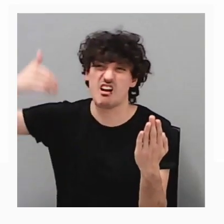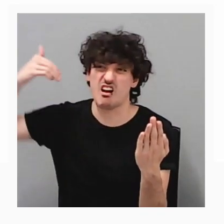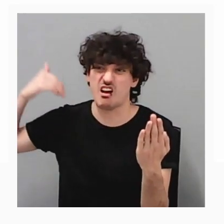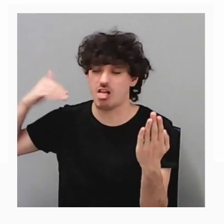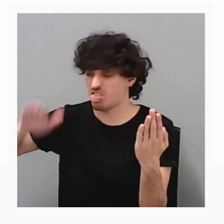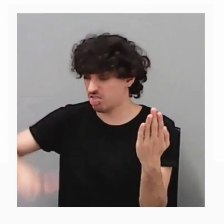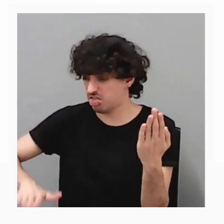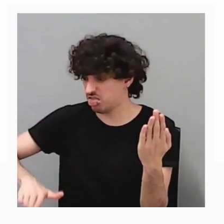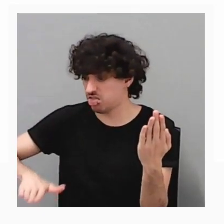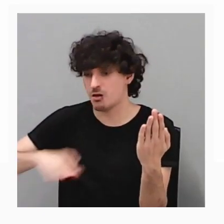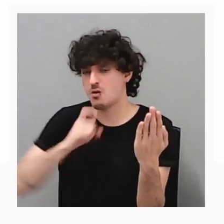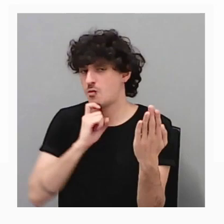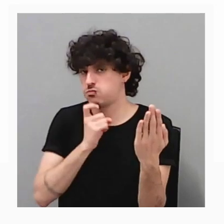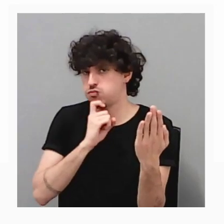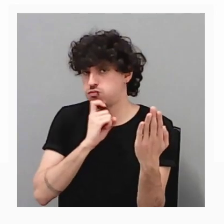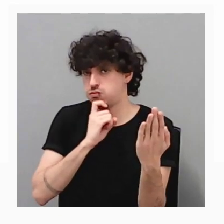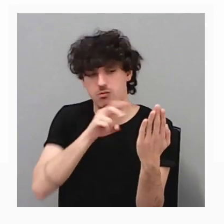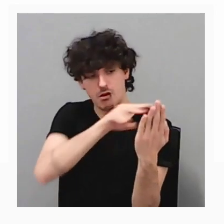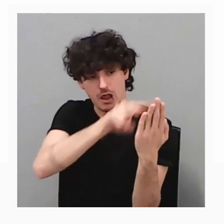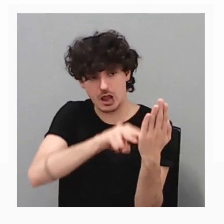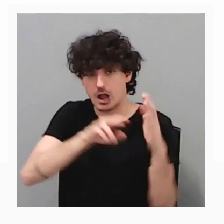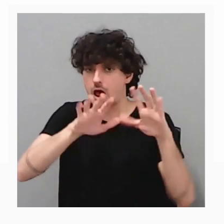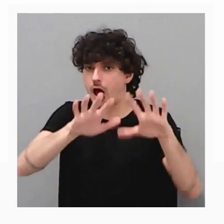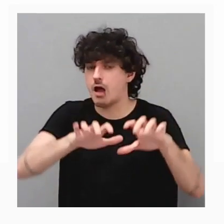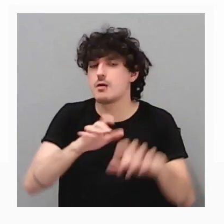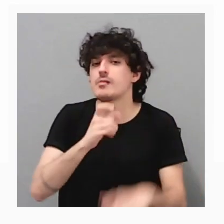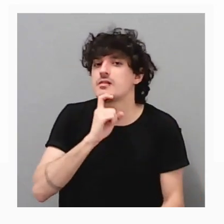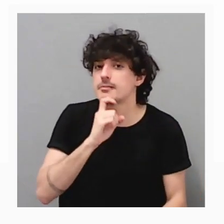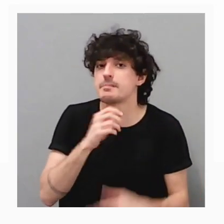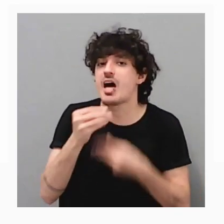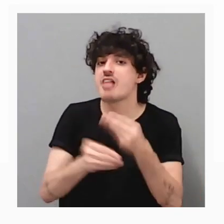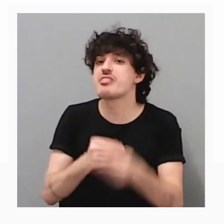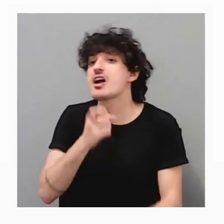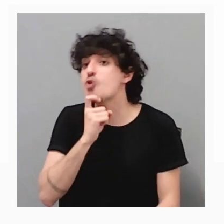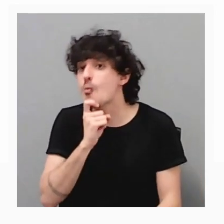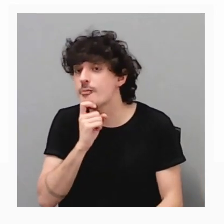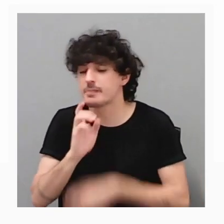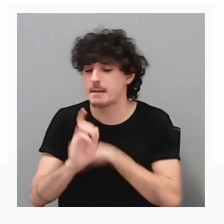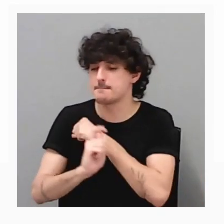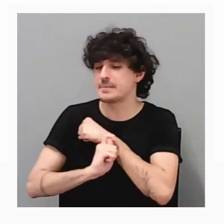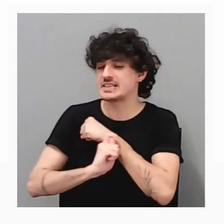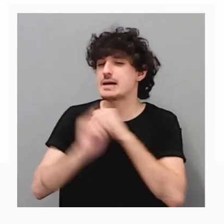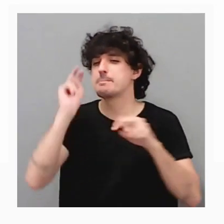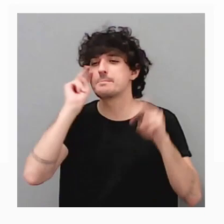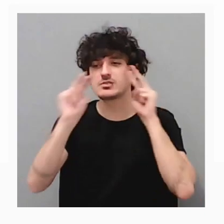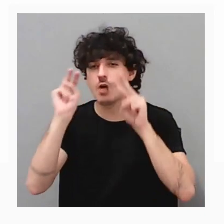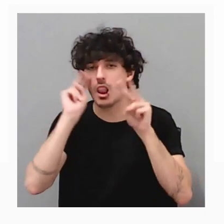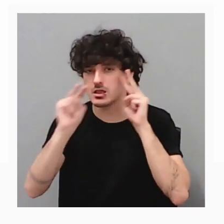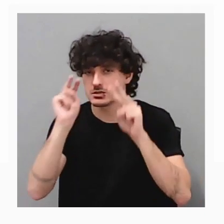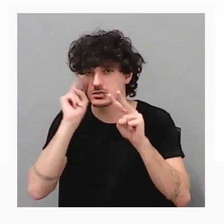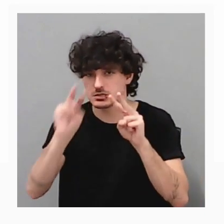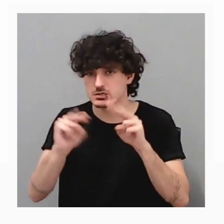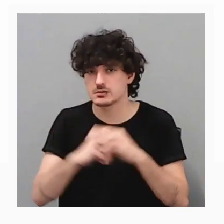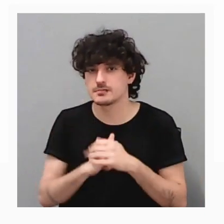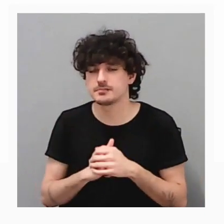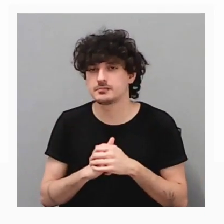es verdadero. ¿Y cómo lo hacemos? Vamos a usar pistas visuales que no son más do que la